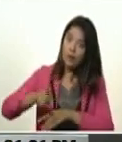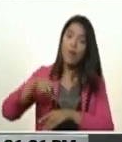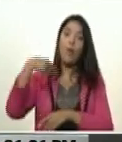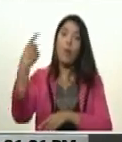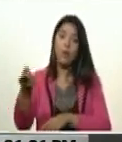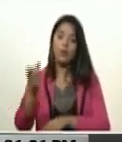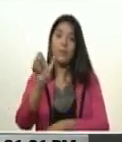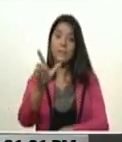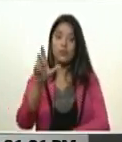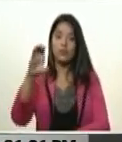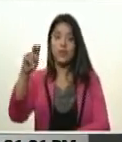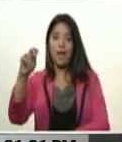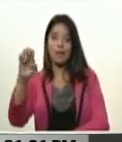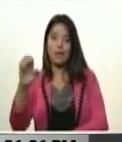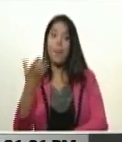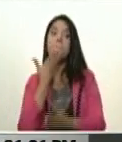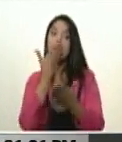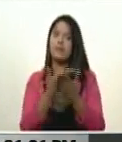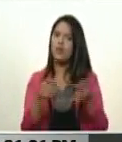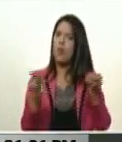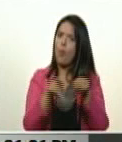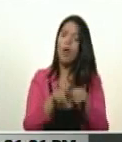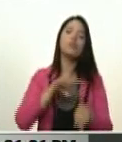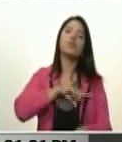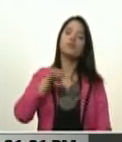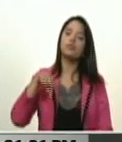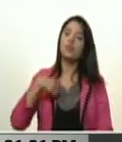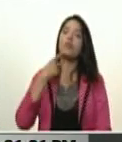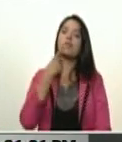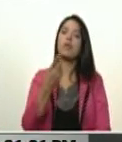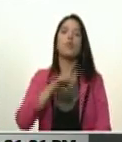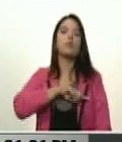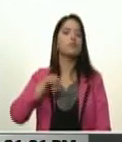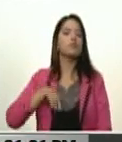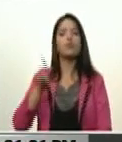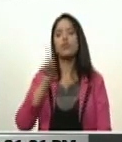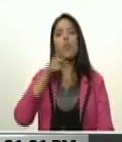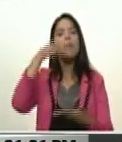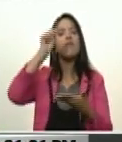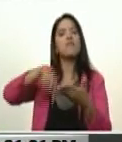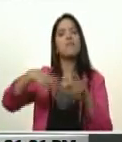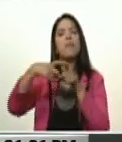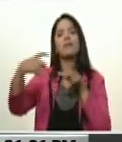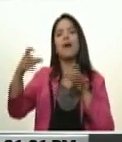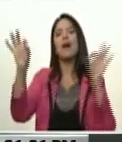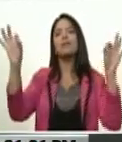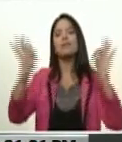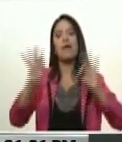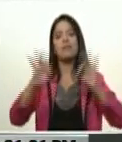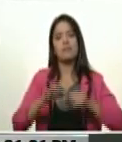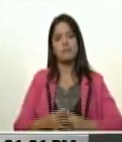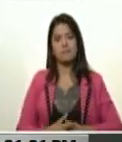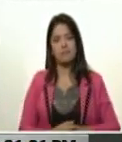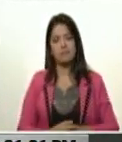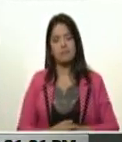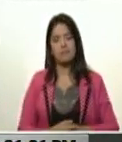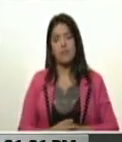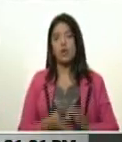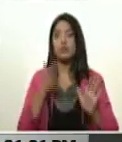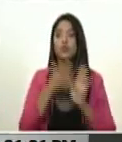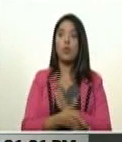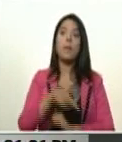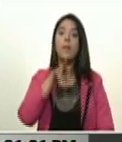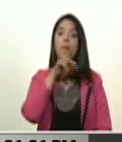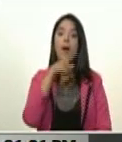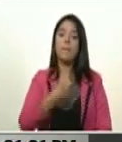CNE hacer un planteamiento similar, lo dijimos. Nosotros no vamos a firmarle cheques en blanco a nadie. Respecto a las declaraciones